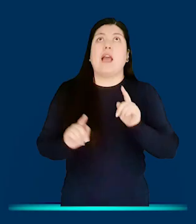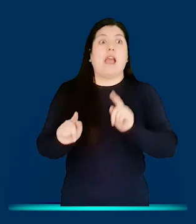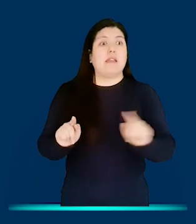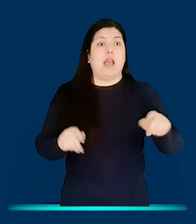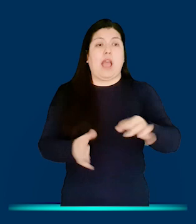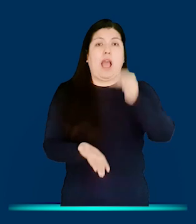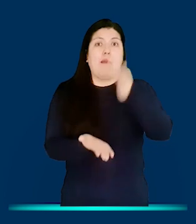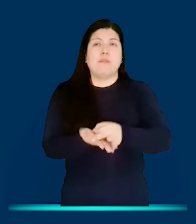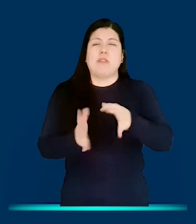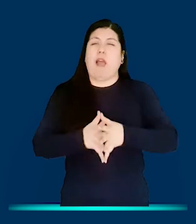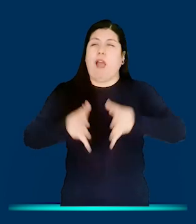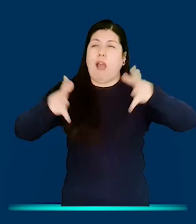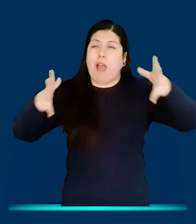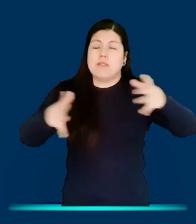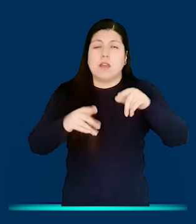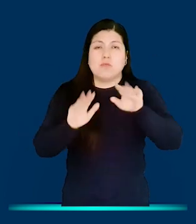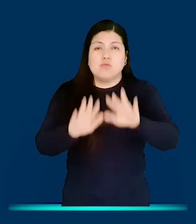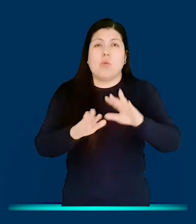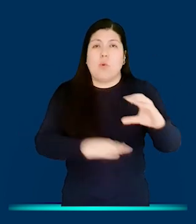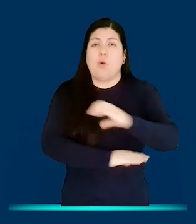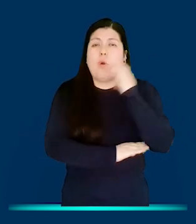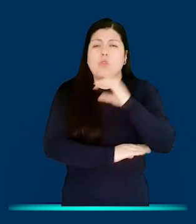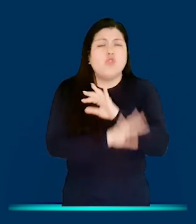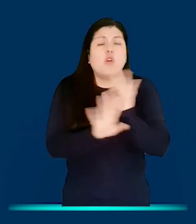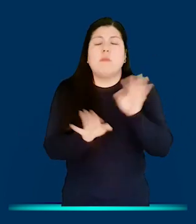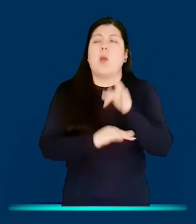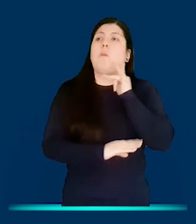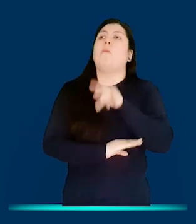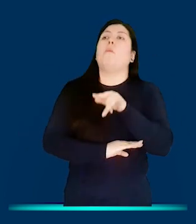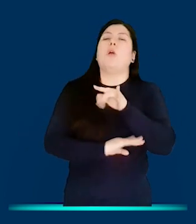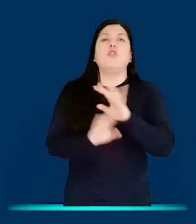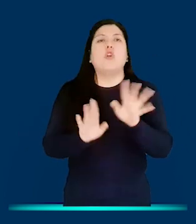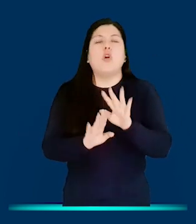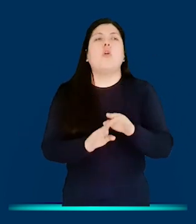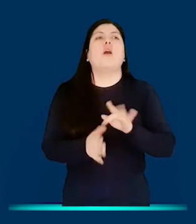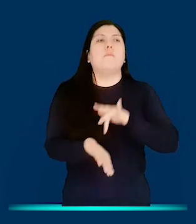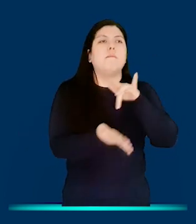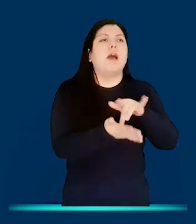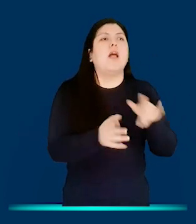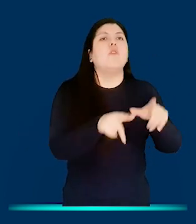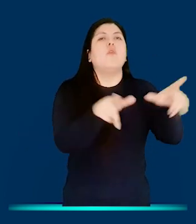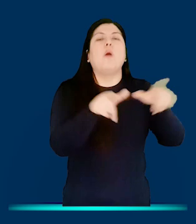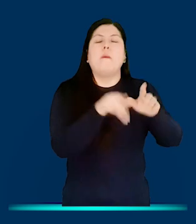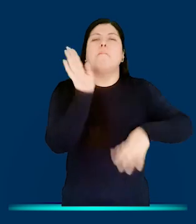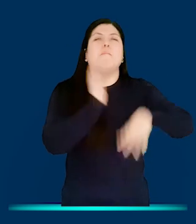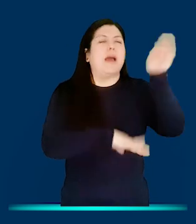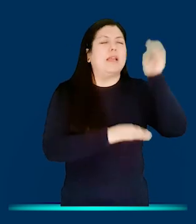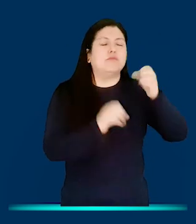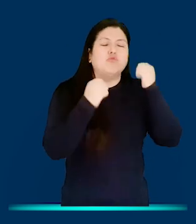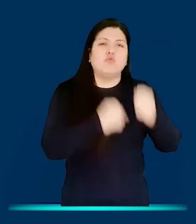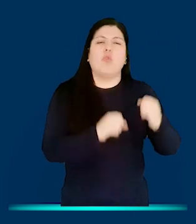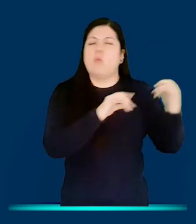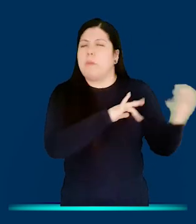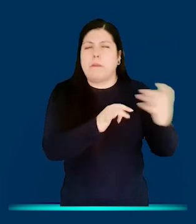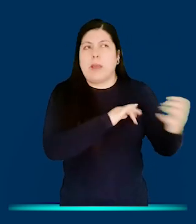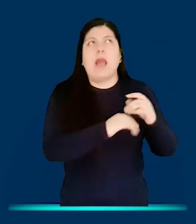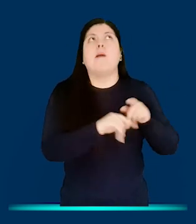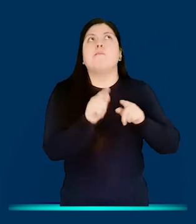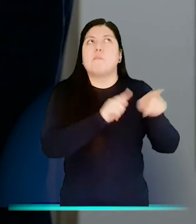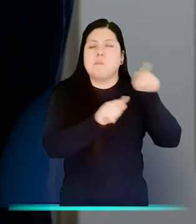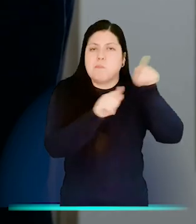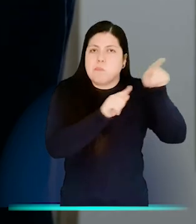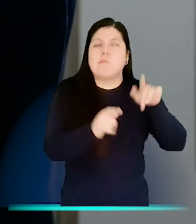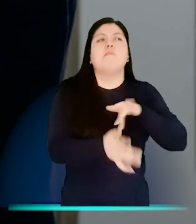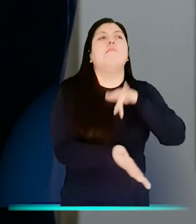nacional y vienen 90 personas más que no van a encargarse solo de hacer observación electoral en las grandes urbes, en las capitales y en las